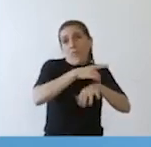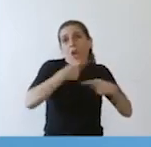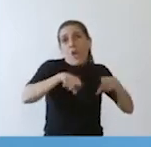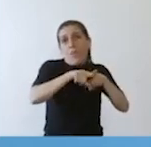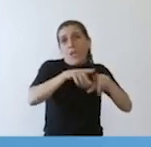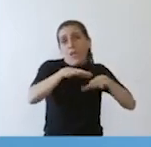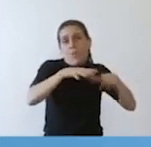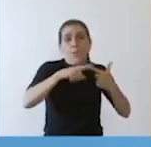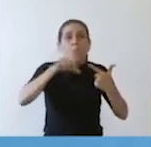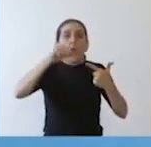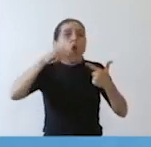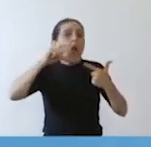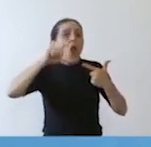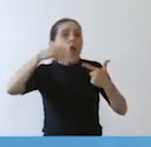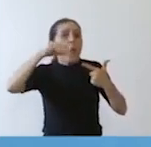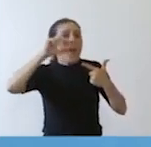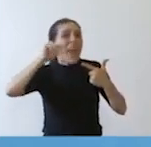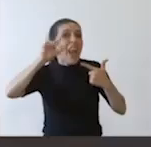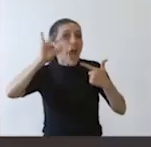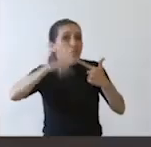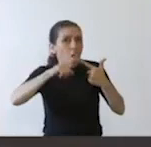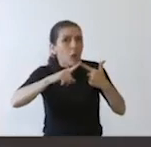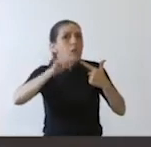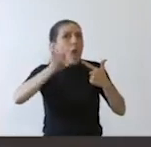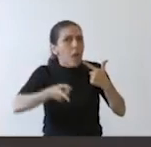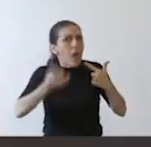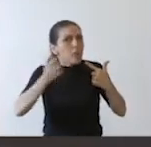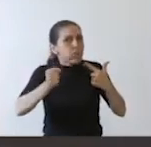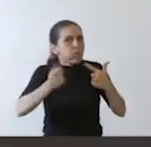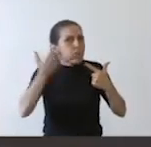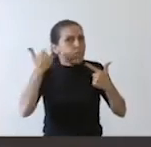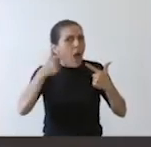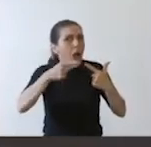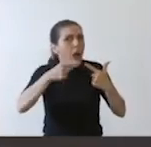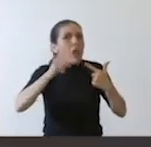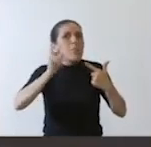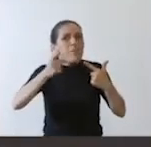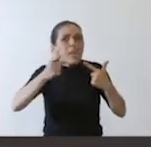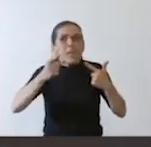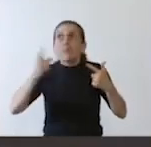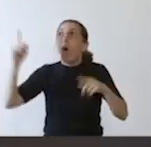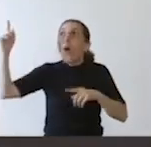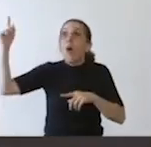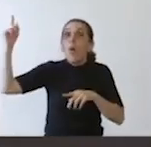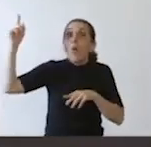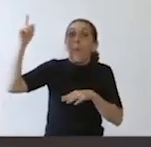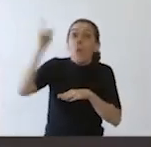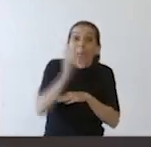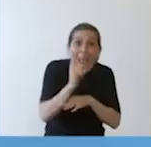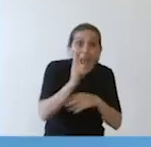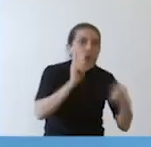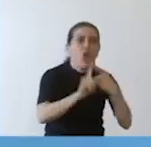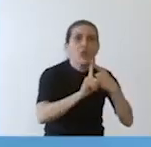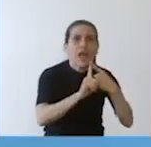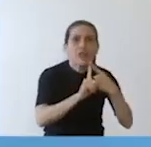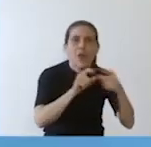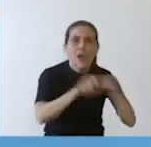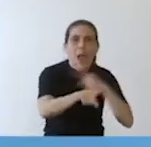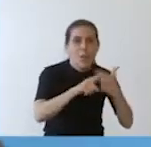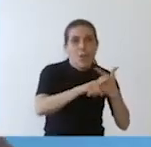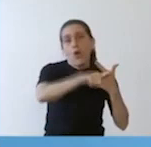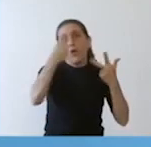Argentina. Conglomerados, como hemos tenido también algunos, es los relacionados inmediatamente con ese caso. Y la